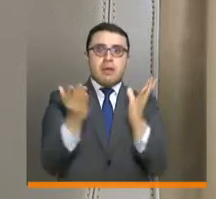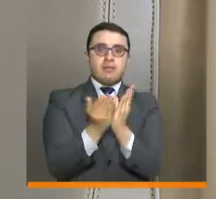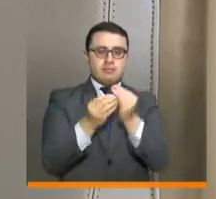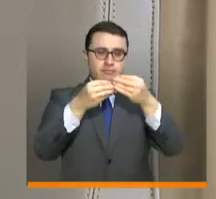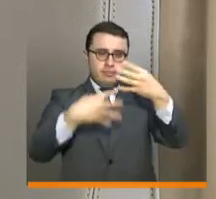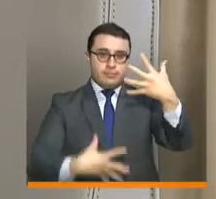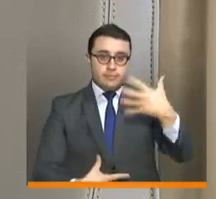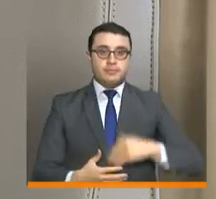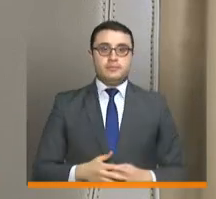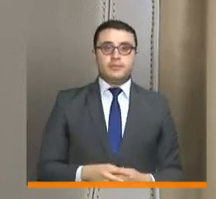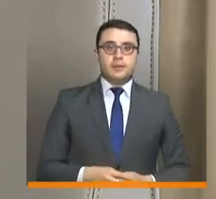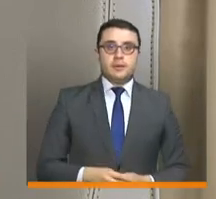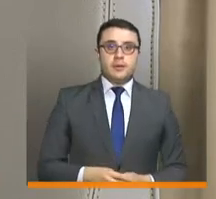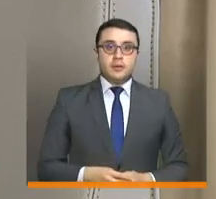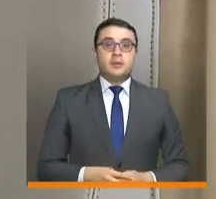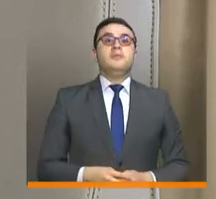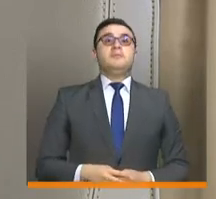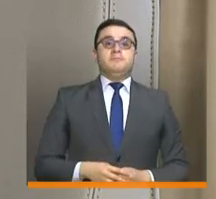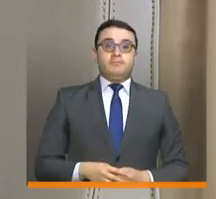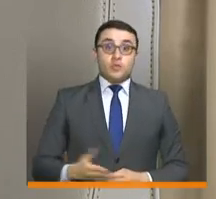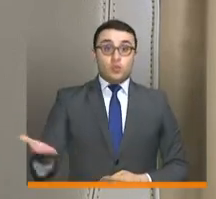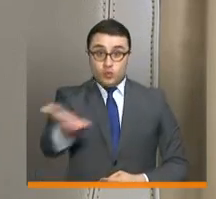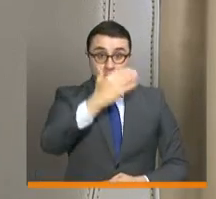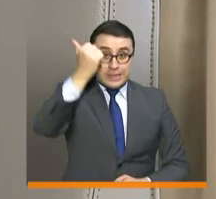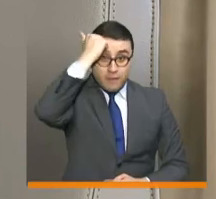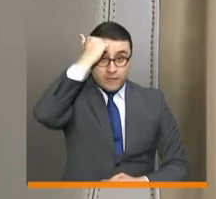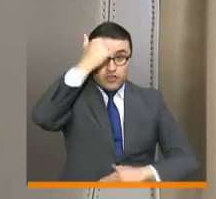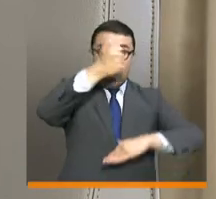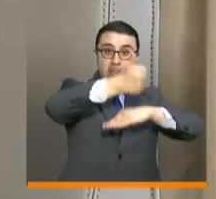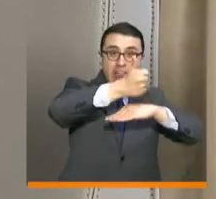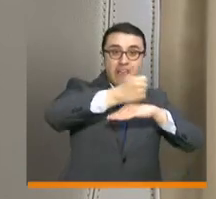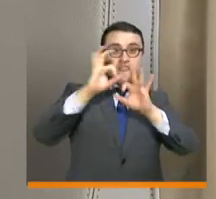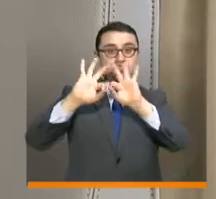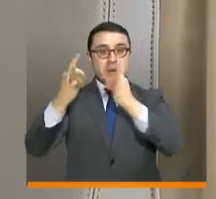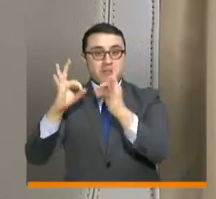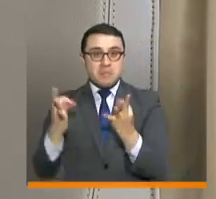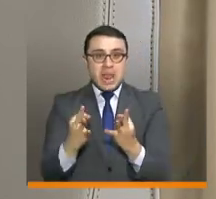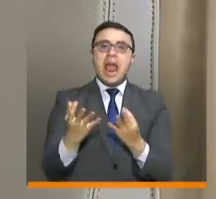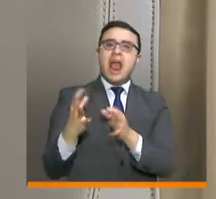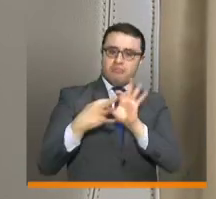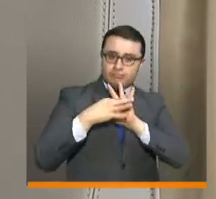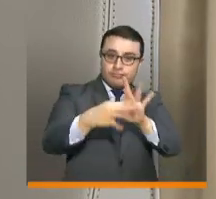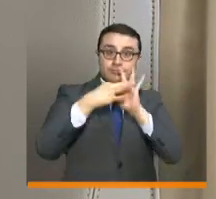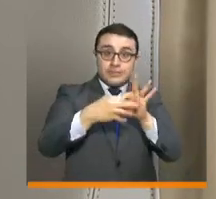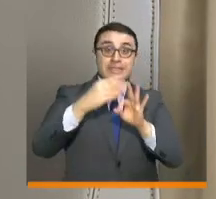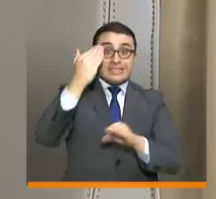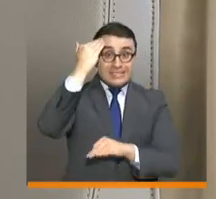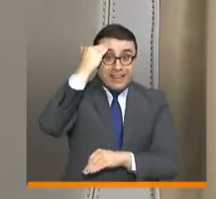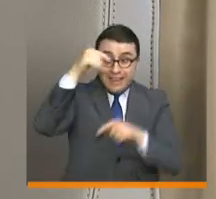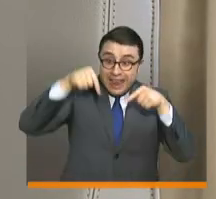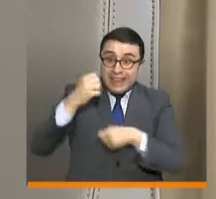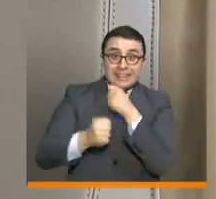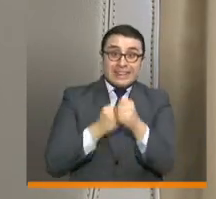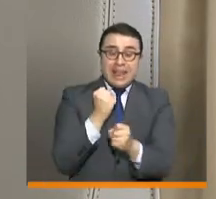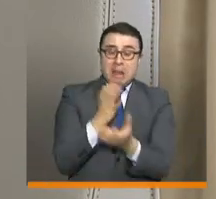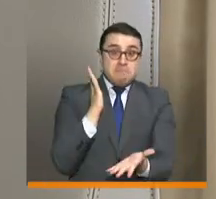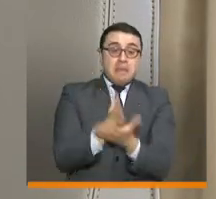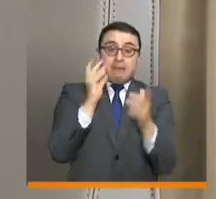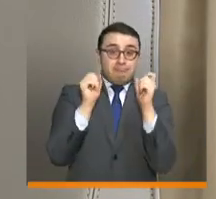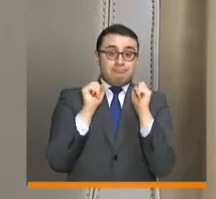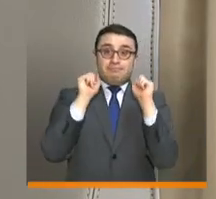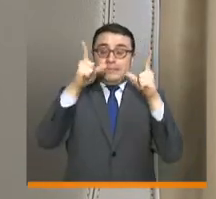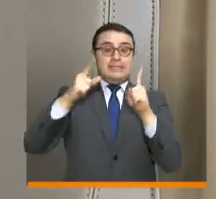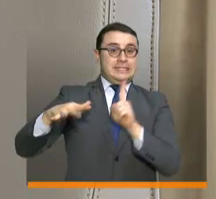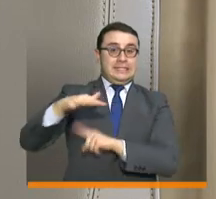No solamente lo hemos hecho de la mano de ustedes, de los maestros, de los directivos y de las familias, sino entendemos que es un año atípico. Y gracias a un trabajo coordinado con el